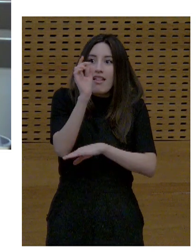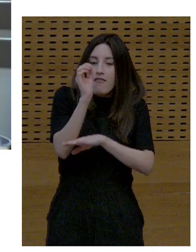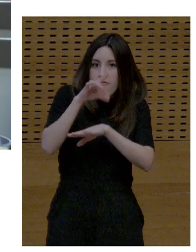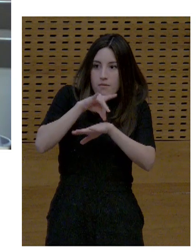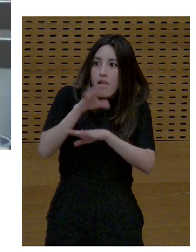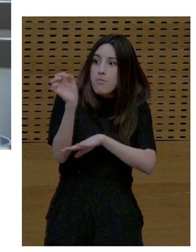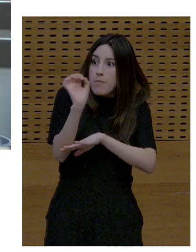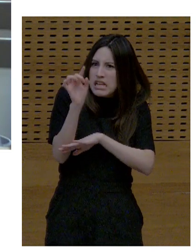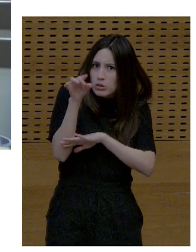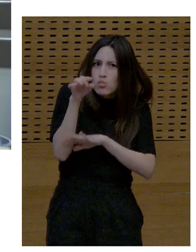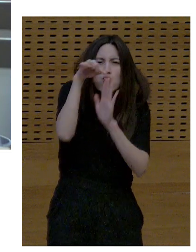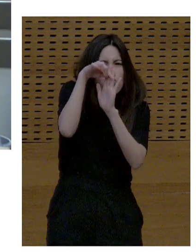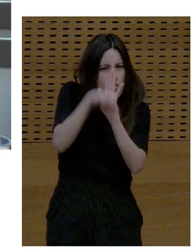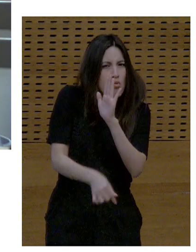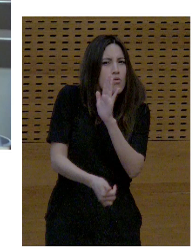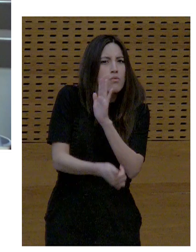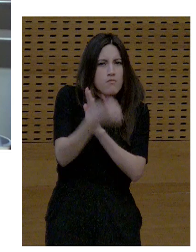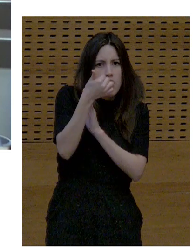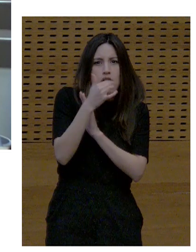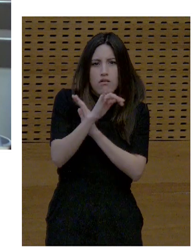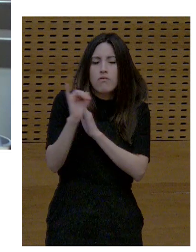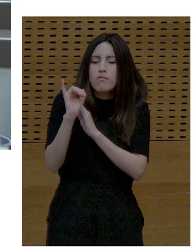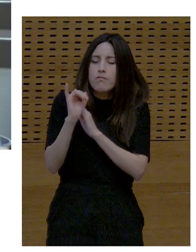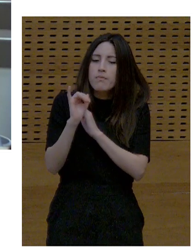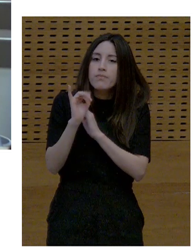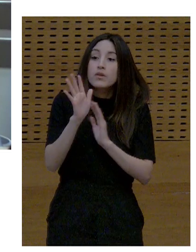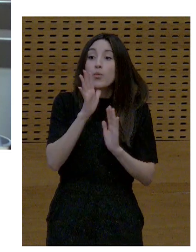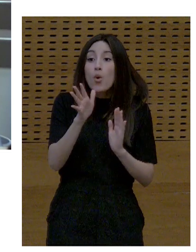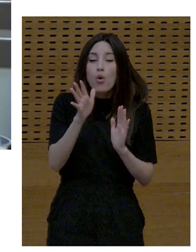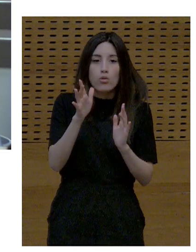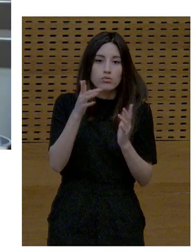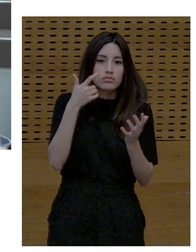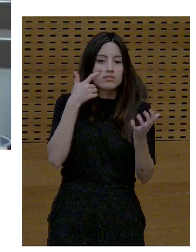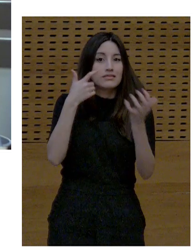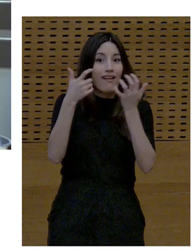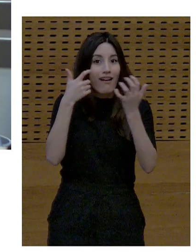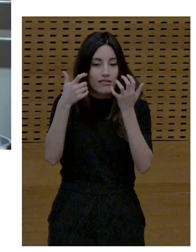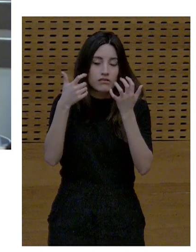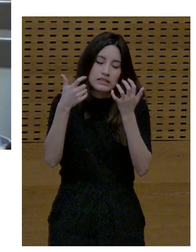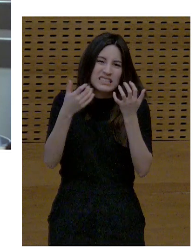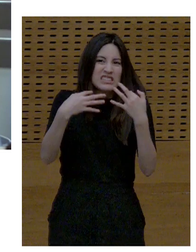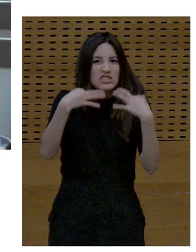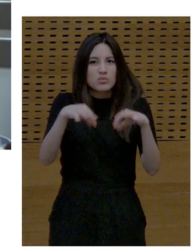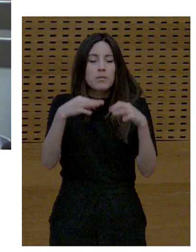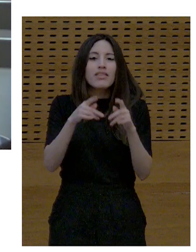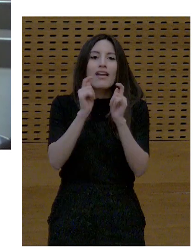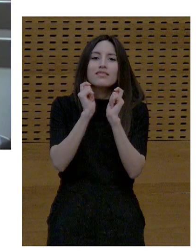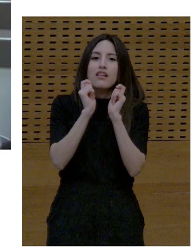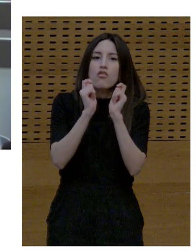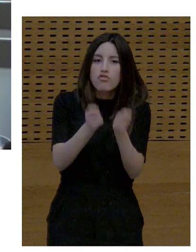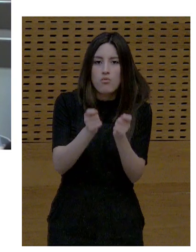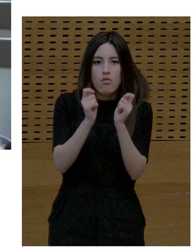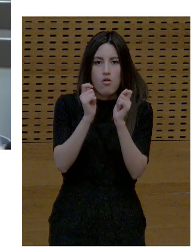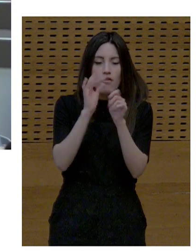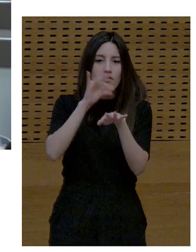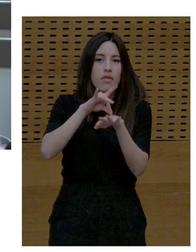eliminar, ¿no? Y un poco lo que queríamos destacar era que parece que está muy estereotipado el Parkinson,